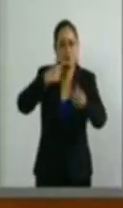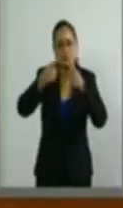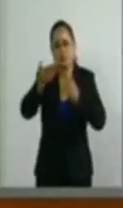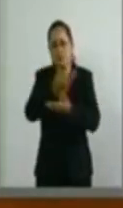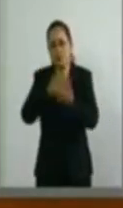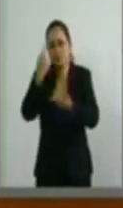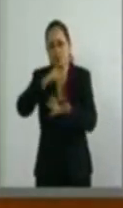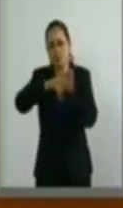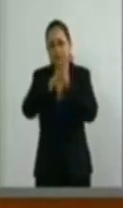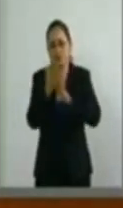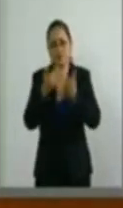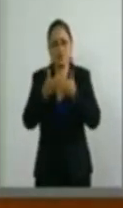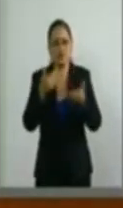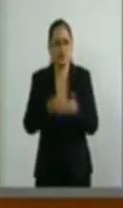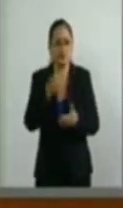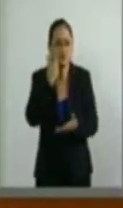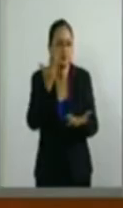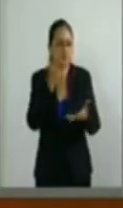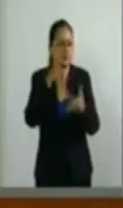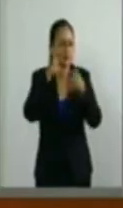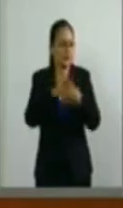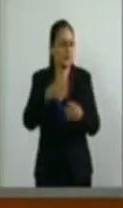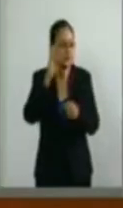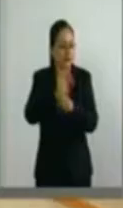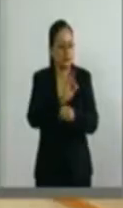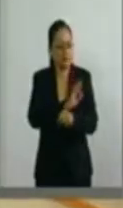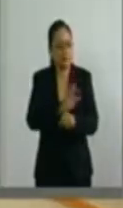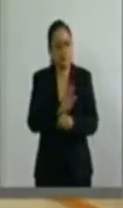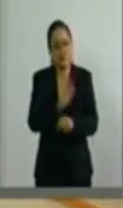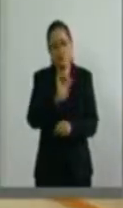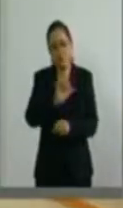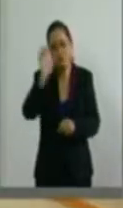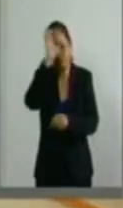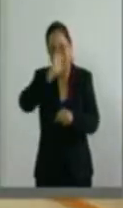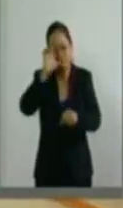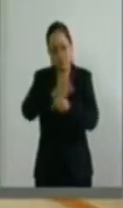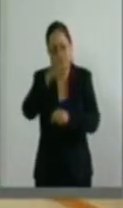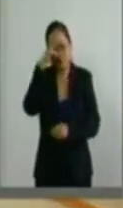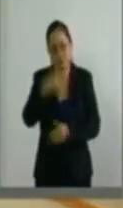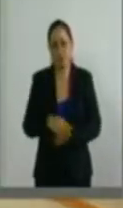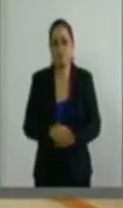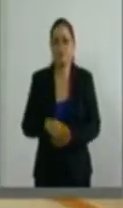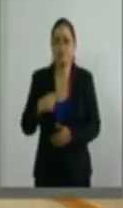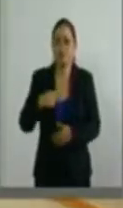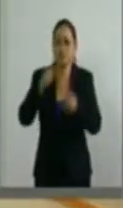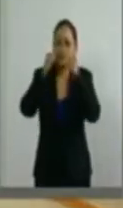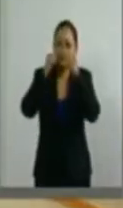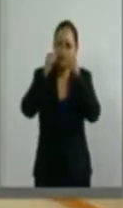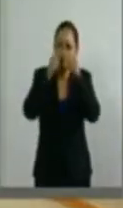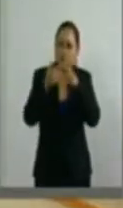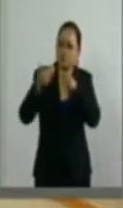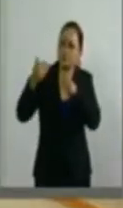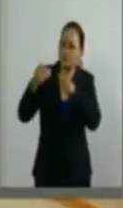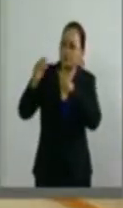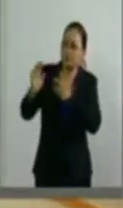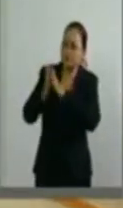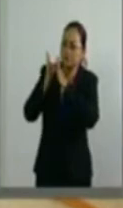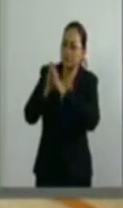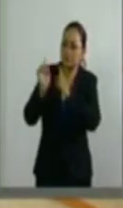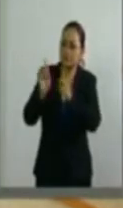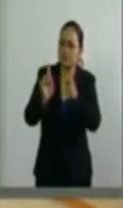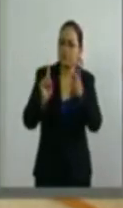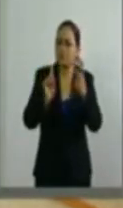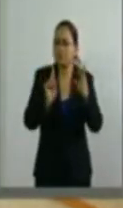hacer realidad sus sueños en favor de la cultura de México. He escuchado con atención a quienes me han antecedido en el uso de la